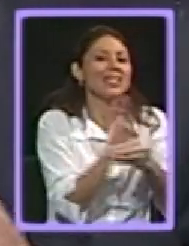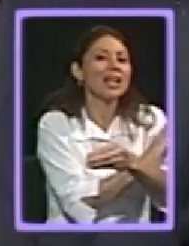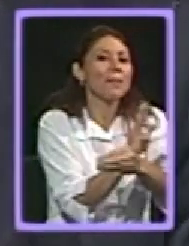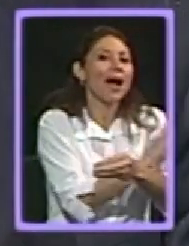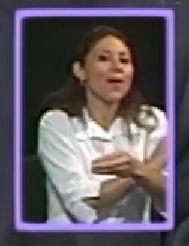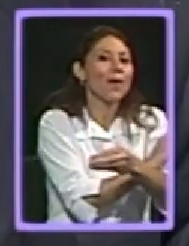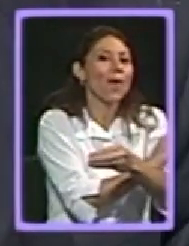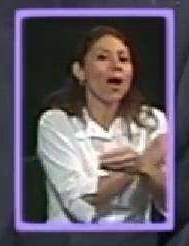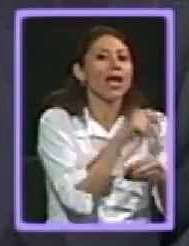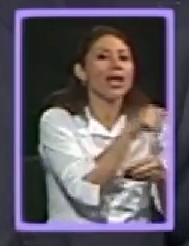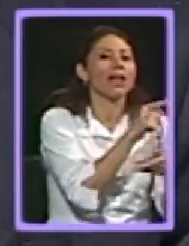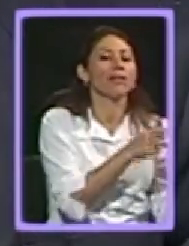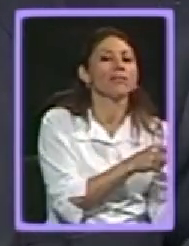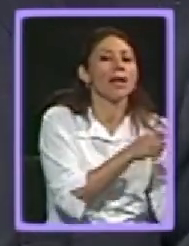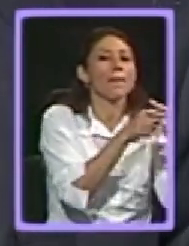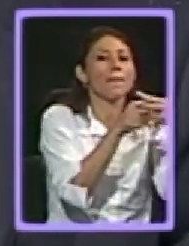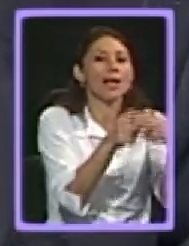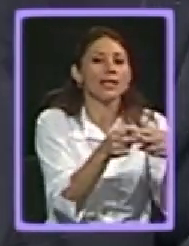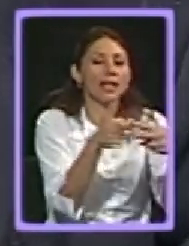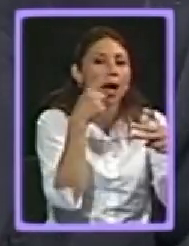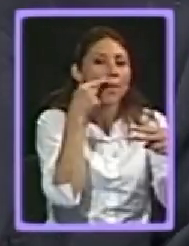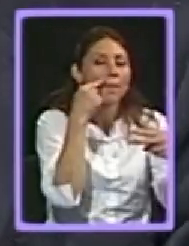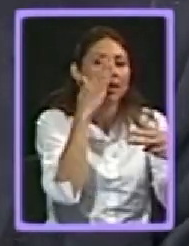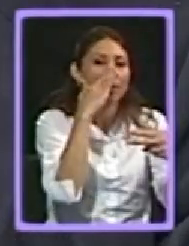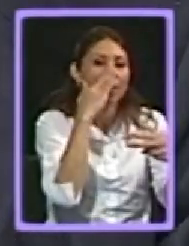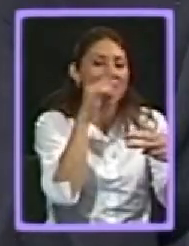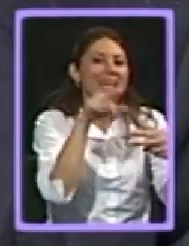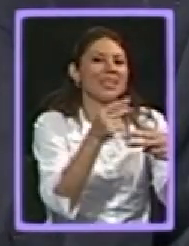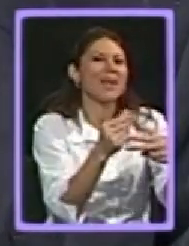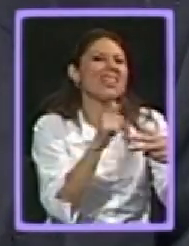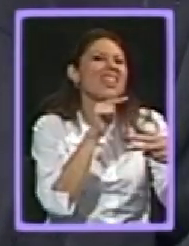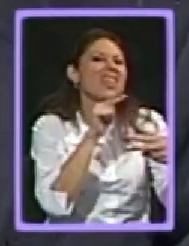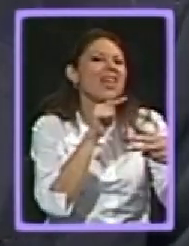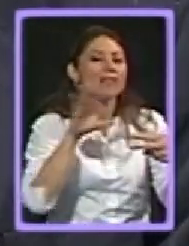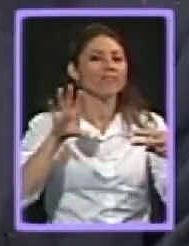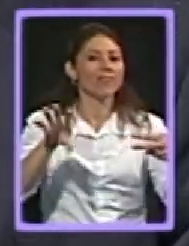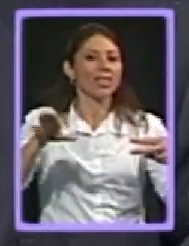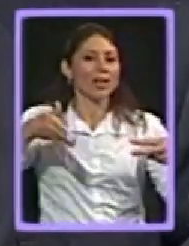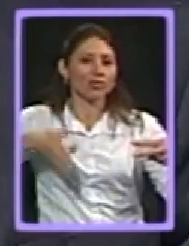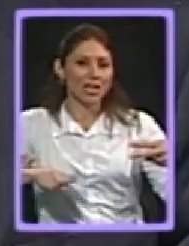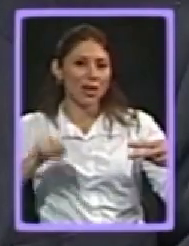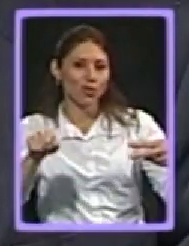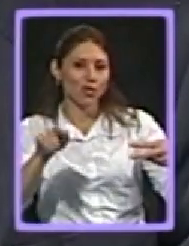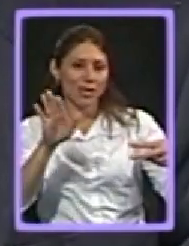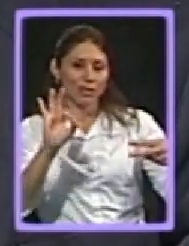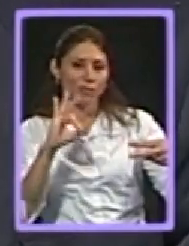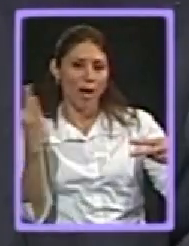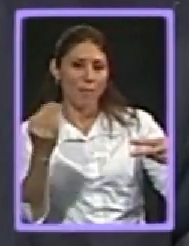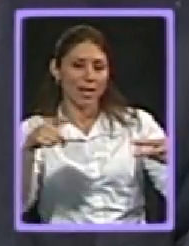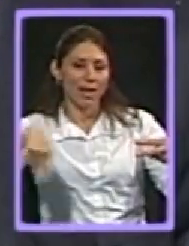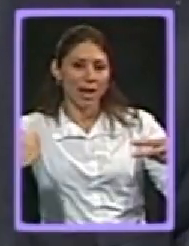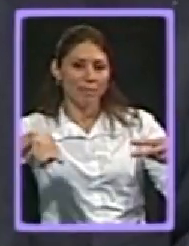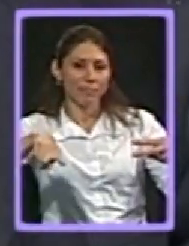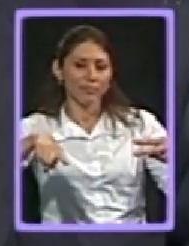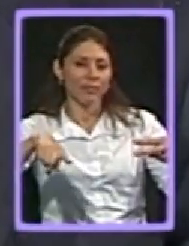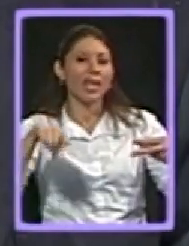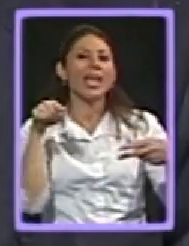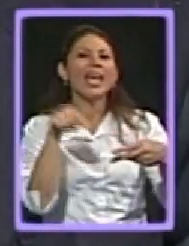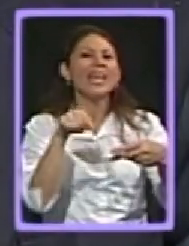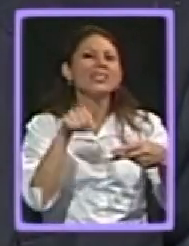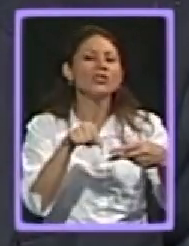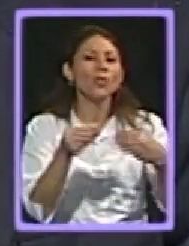presta a papá y a mamá esta misma plata que es de la misma familia porque se lo dio a uno de estos hijos.